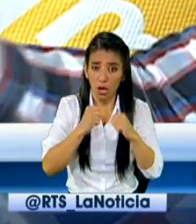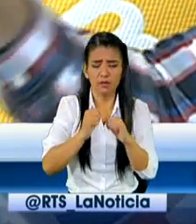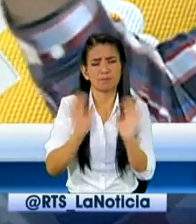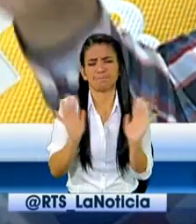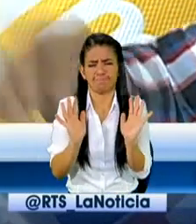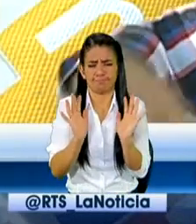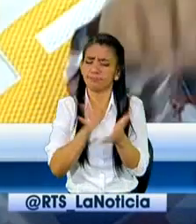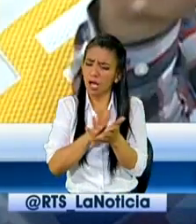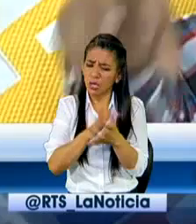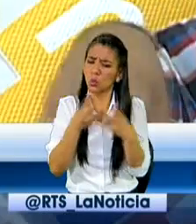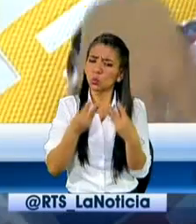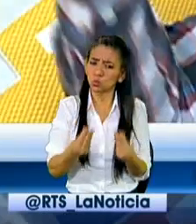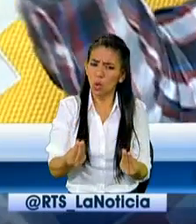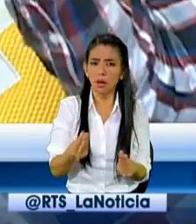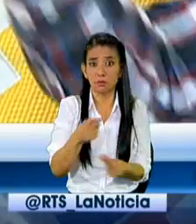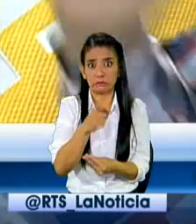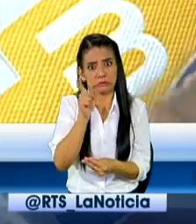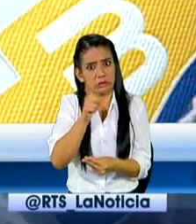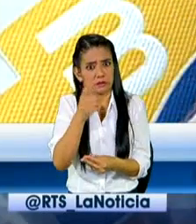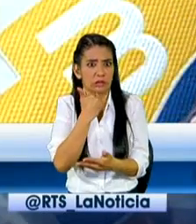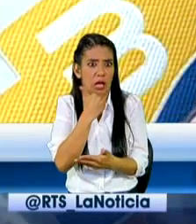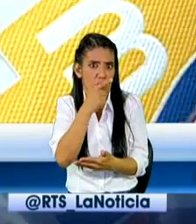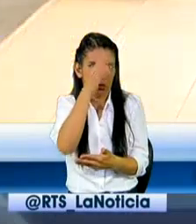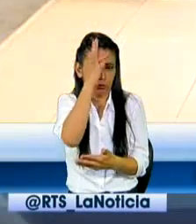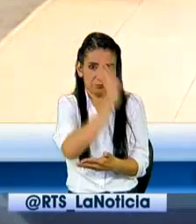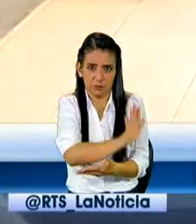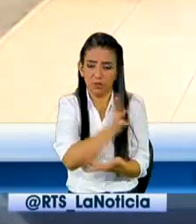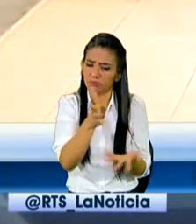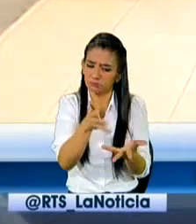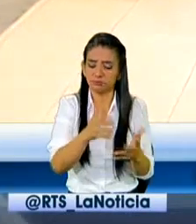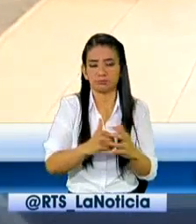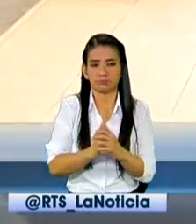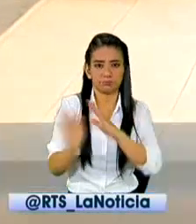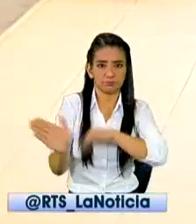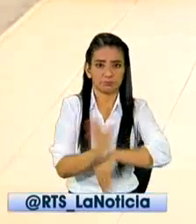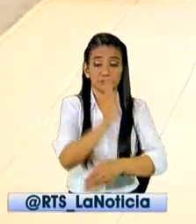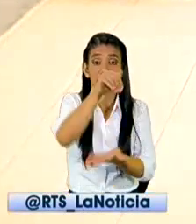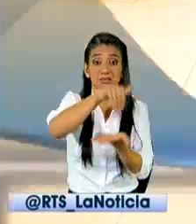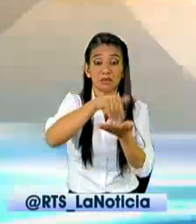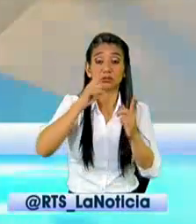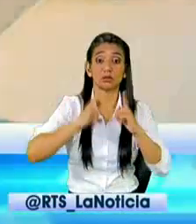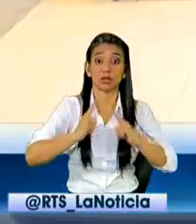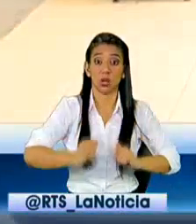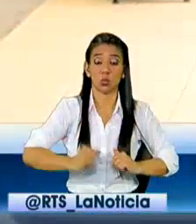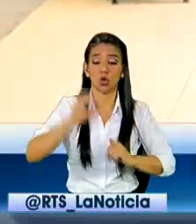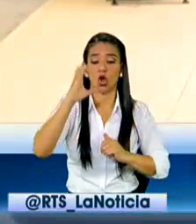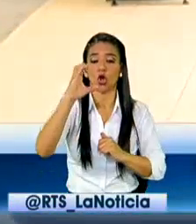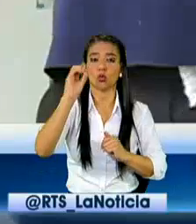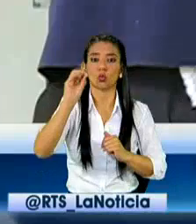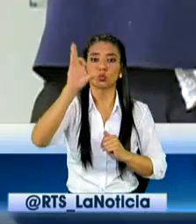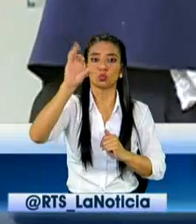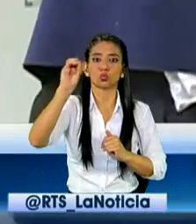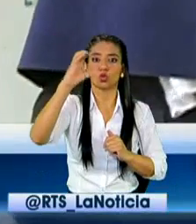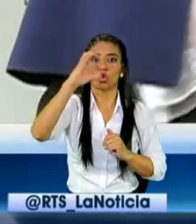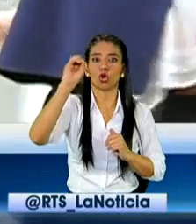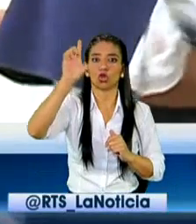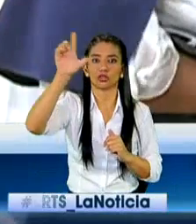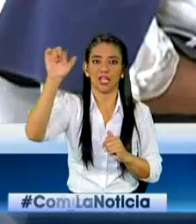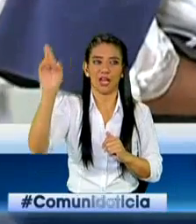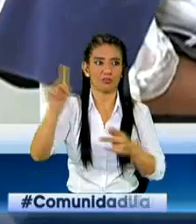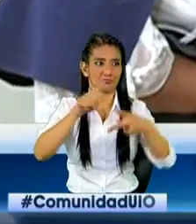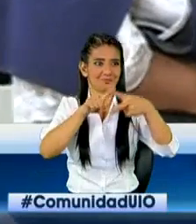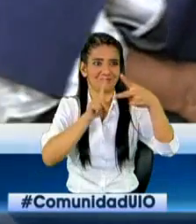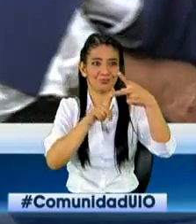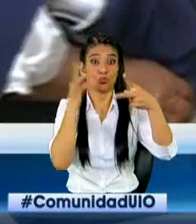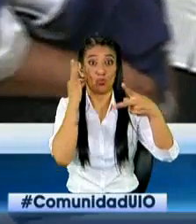grave que usualmente necesita de hospitalización. En el Centro de Salud de Cotocollao, norte de Quito, María Maguaña